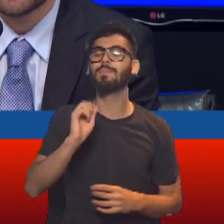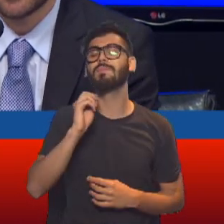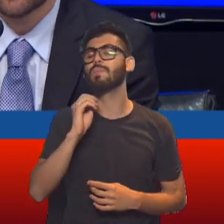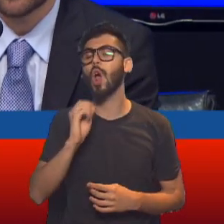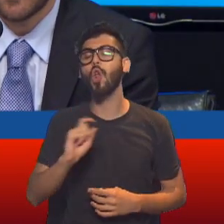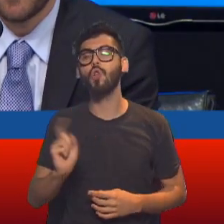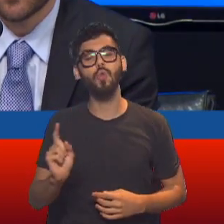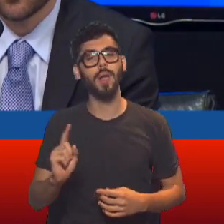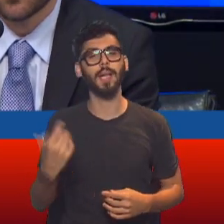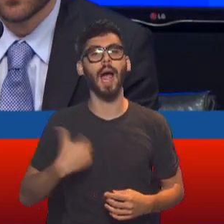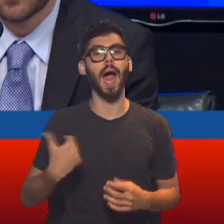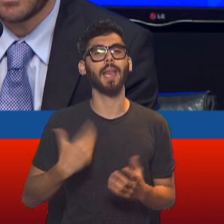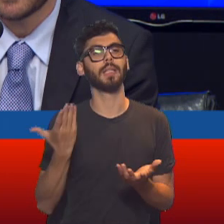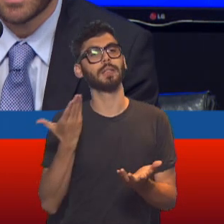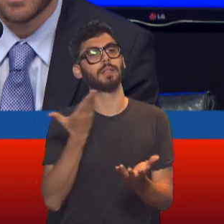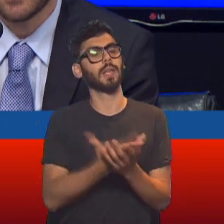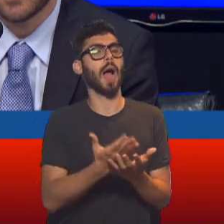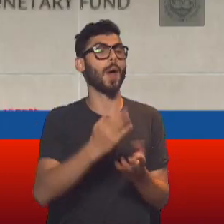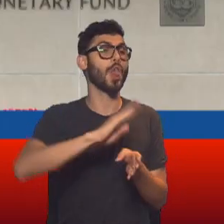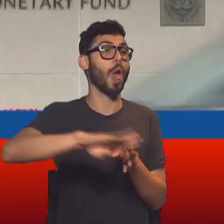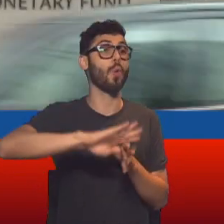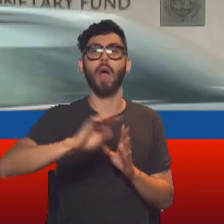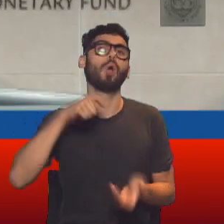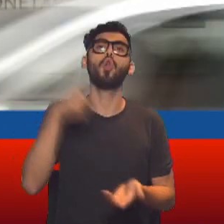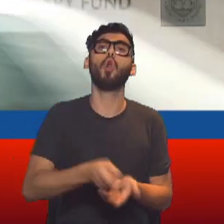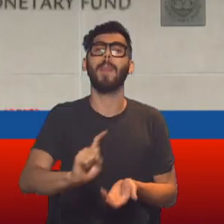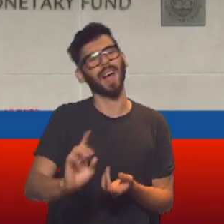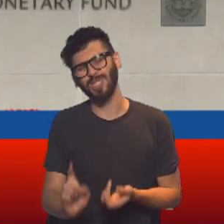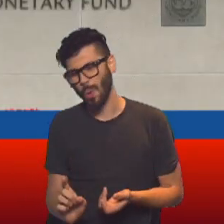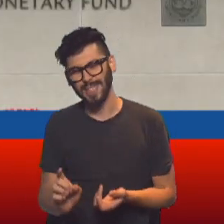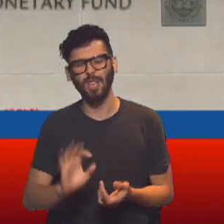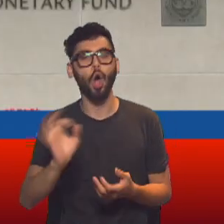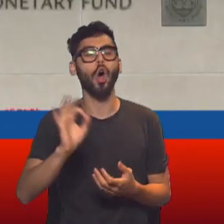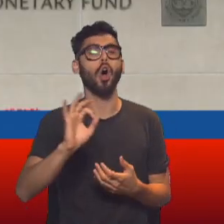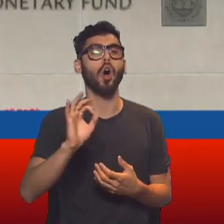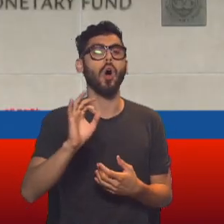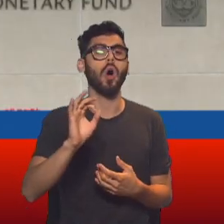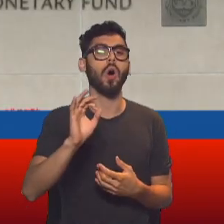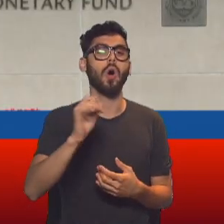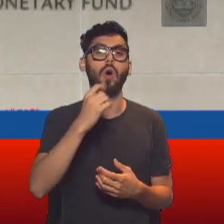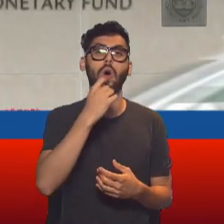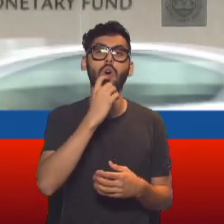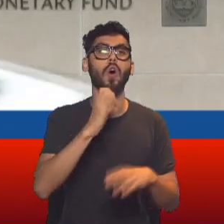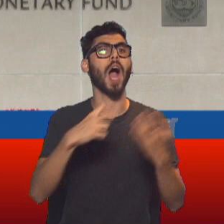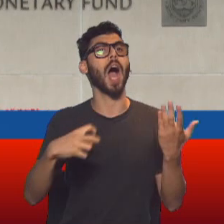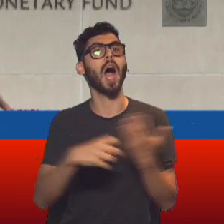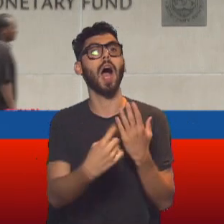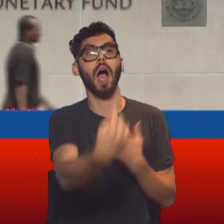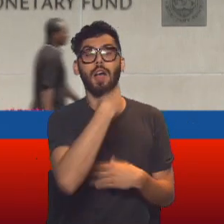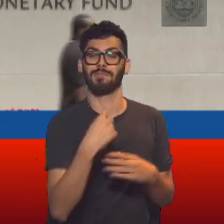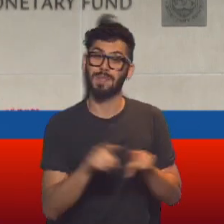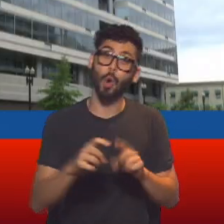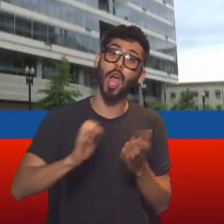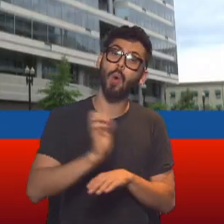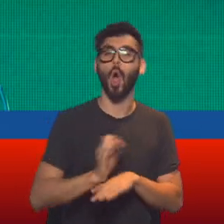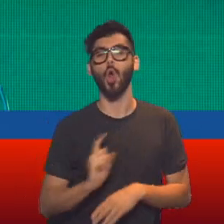por lo menos la postura argentina no es rever Sí. la deuda, no pagar o hacer una auditoría como hizo Ecuador o demás, ¿no? Lo que plantea las